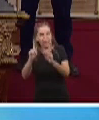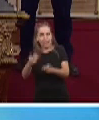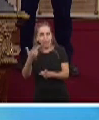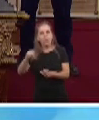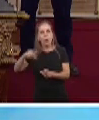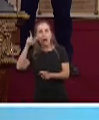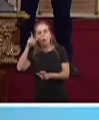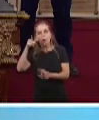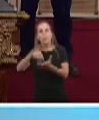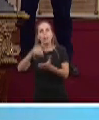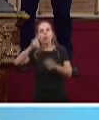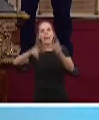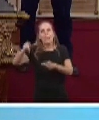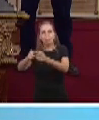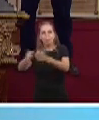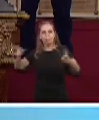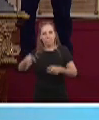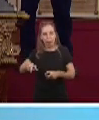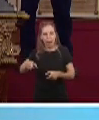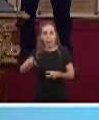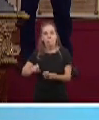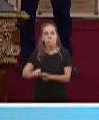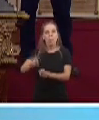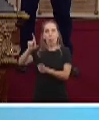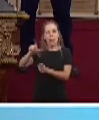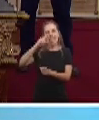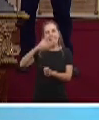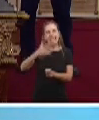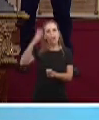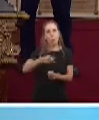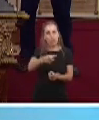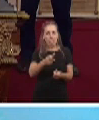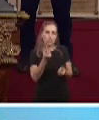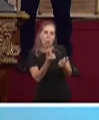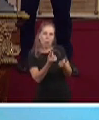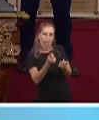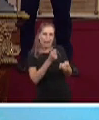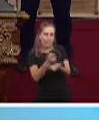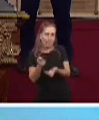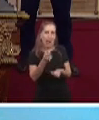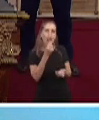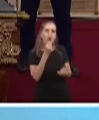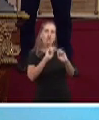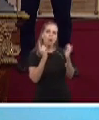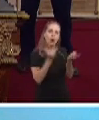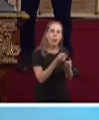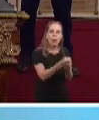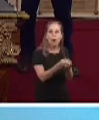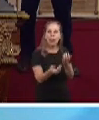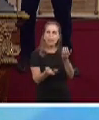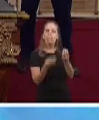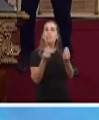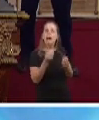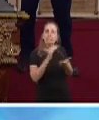uno de los encargados de hacer una pedagogía durante la campaña, de que había cosas que se habían hecho mal históricamente y que esto era la causa de por